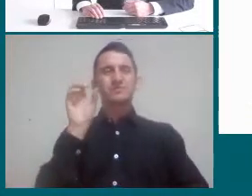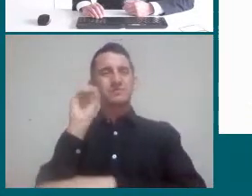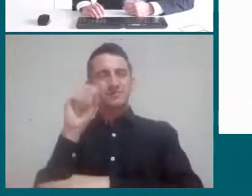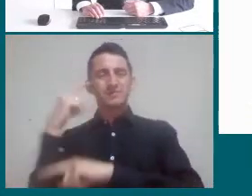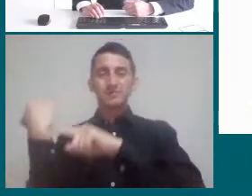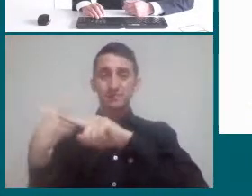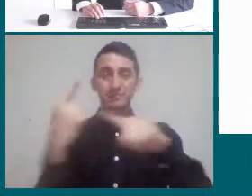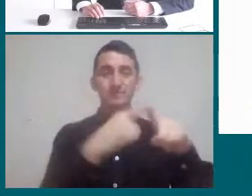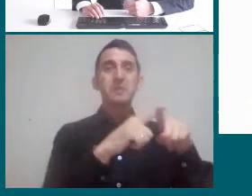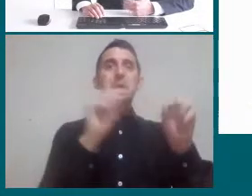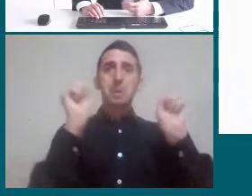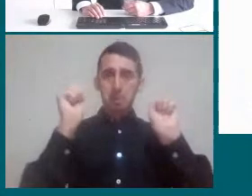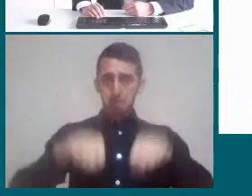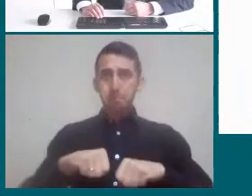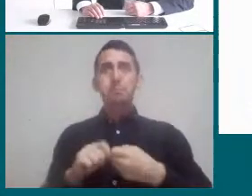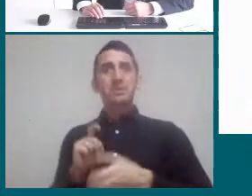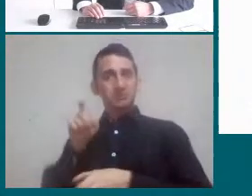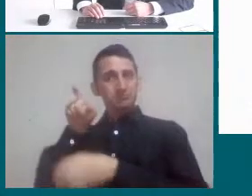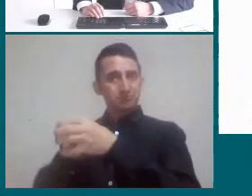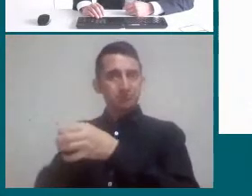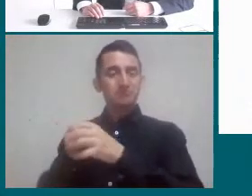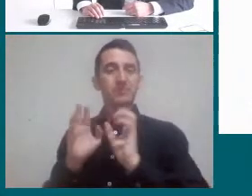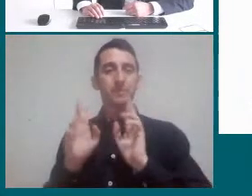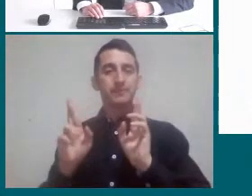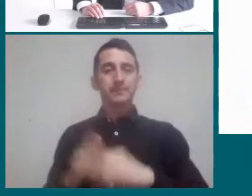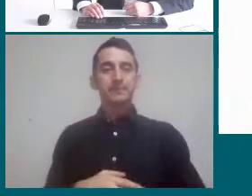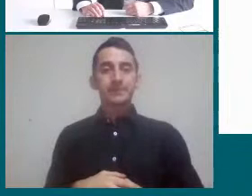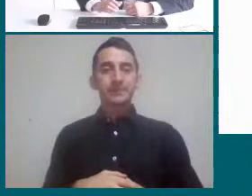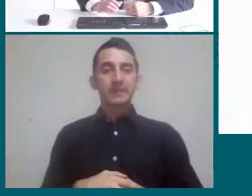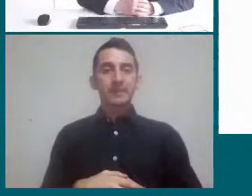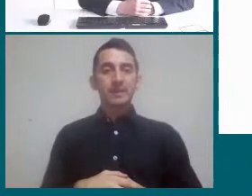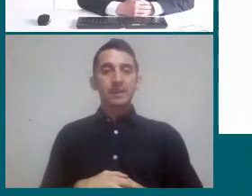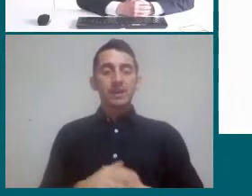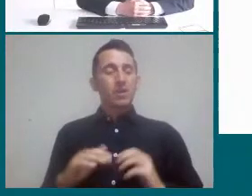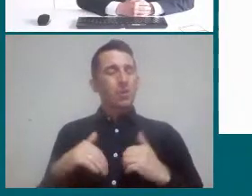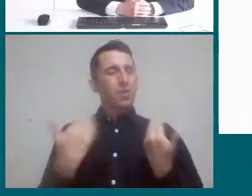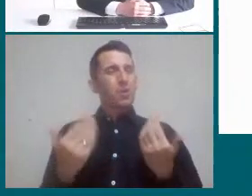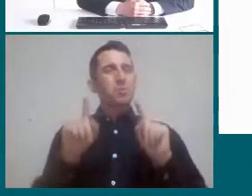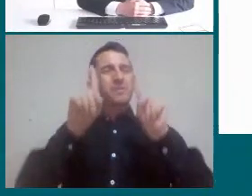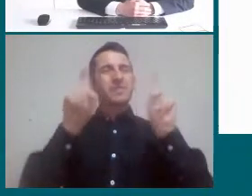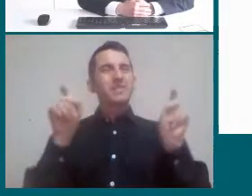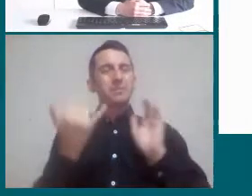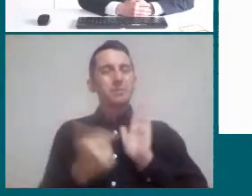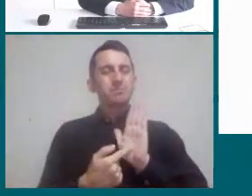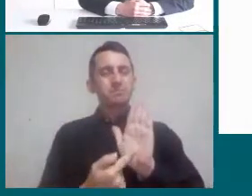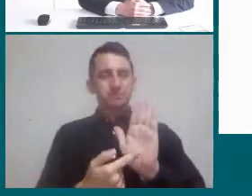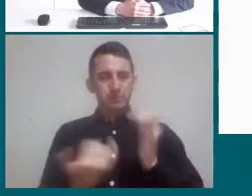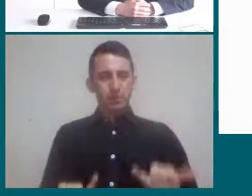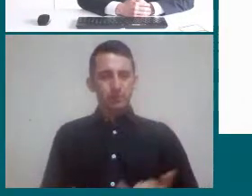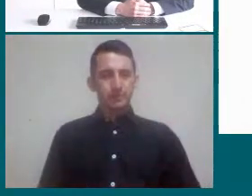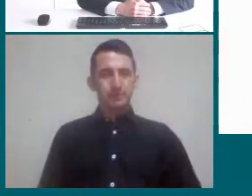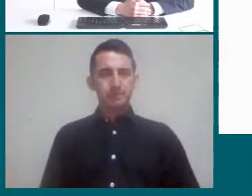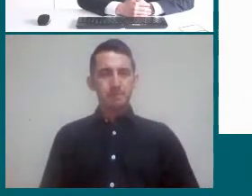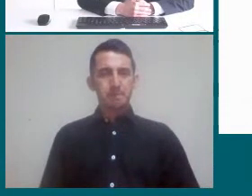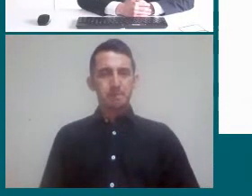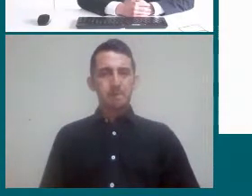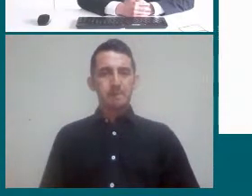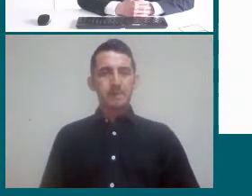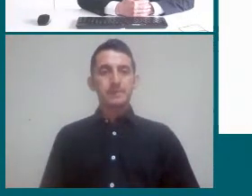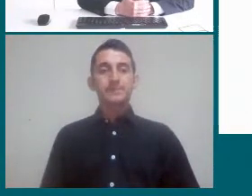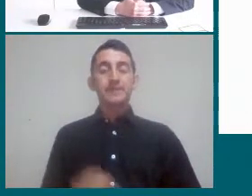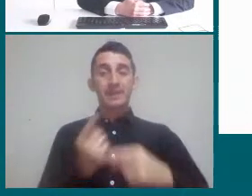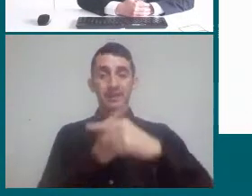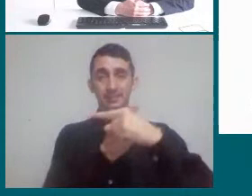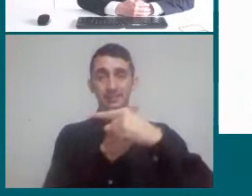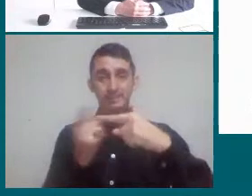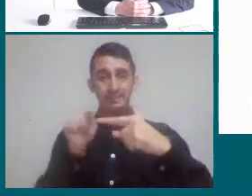postular. ¿Qué beneficio, digamos, tenemos para los docentes hoy en esta semana, digamos, de desarrollo institucional?